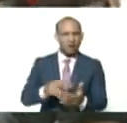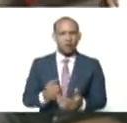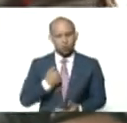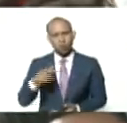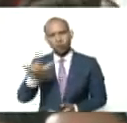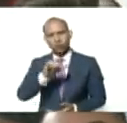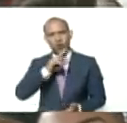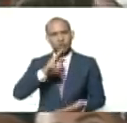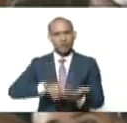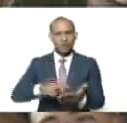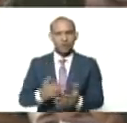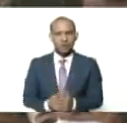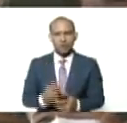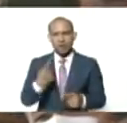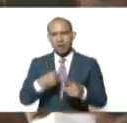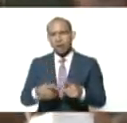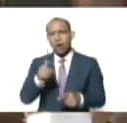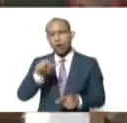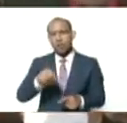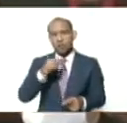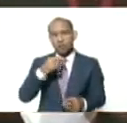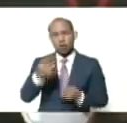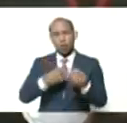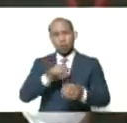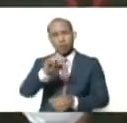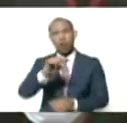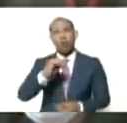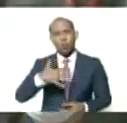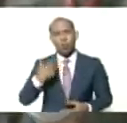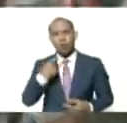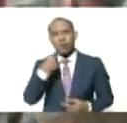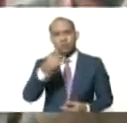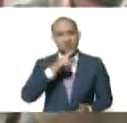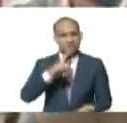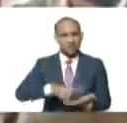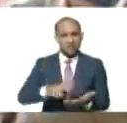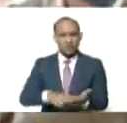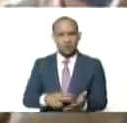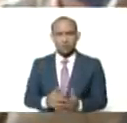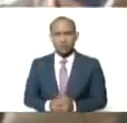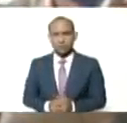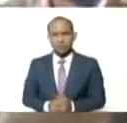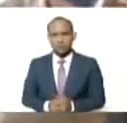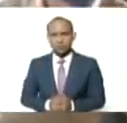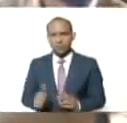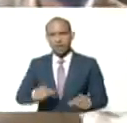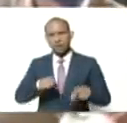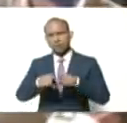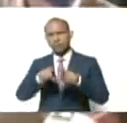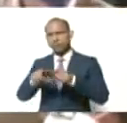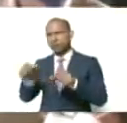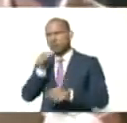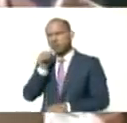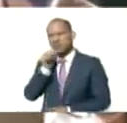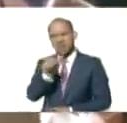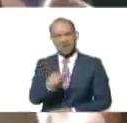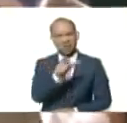verdad. Pero así como lo quiero, le tengo que decir la verdad. Ya empieza el chisme, ¿quién será? ¿Quién